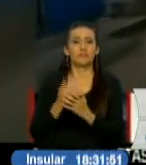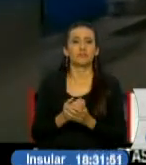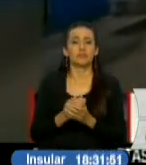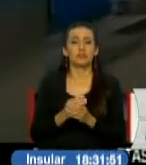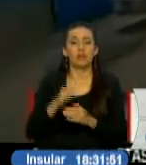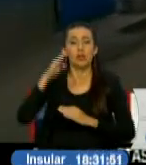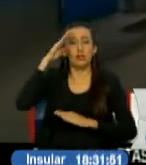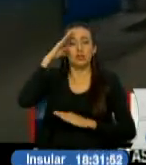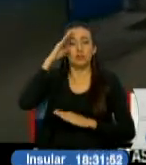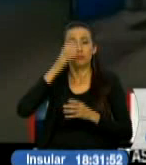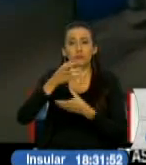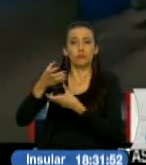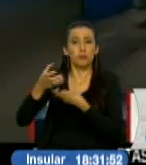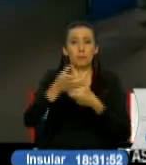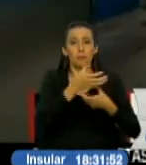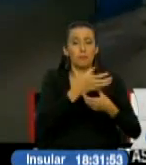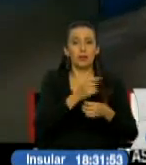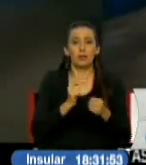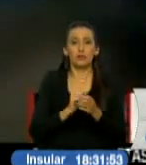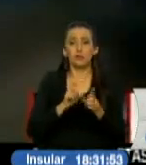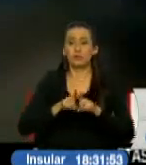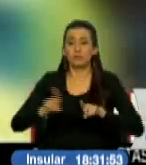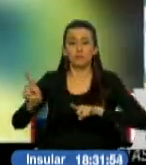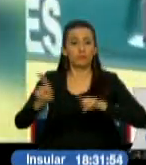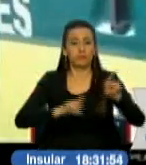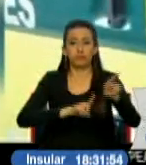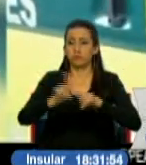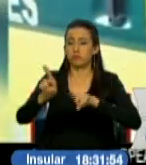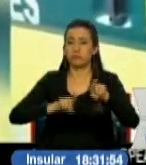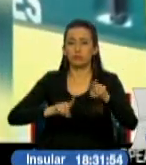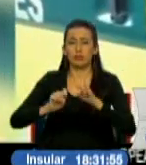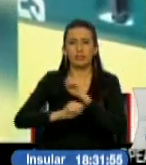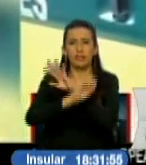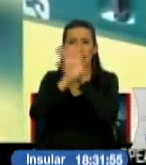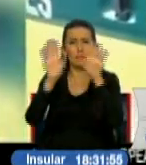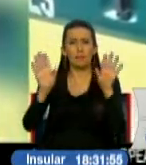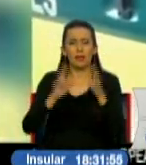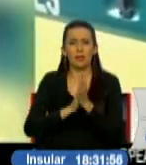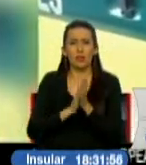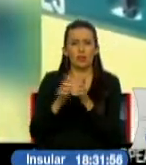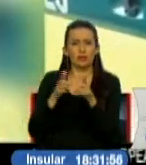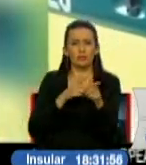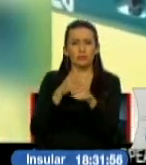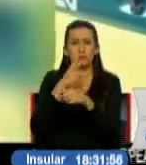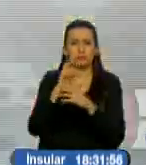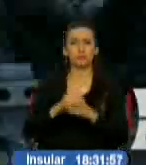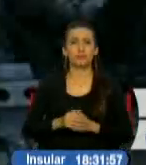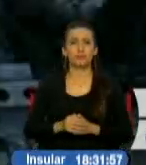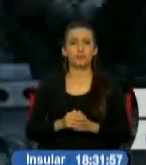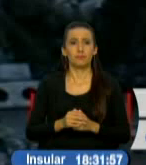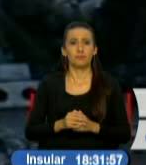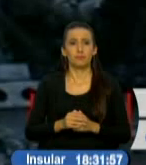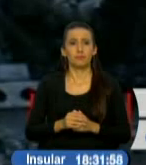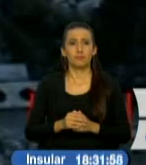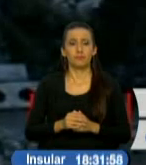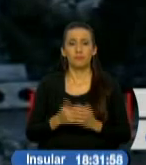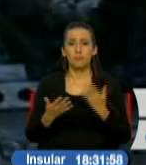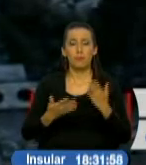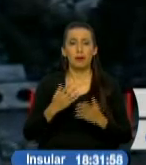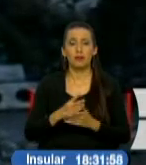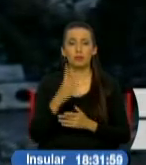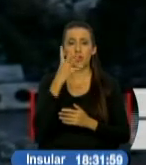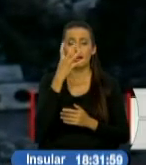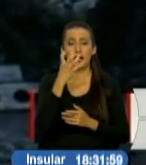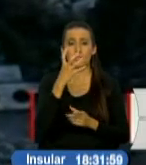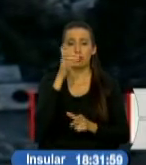policía antimotines y el ejército se desplegaron hasta el lugar desde la madrugada debido a los disturbios. Al menos 14